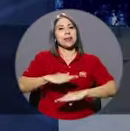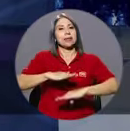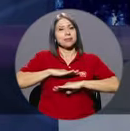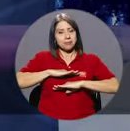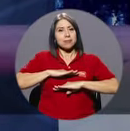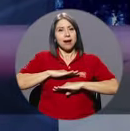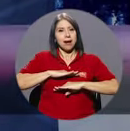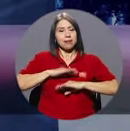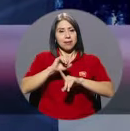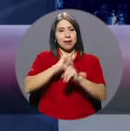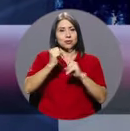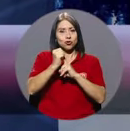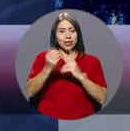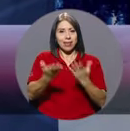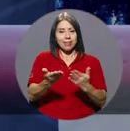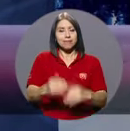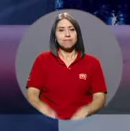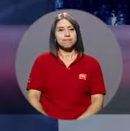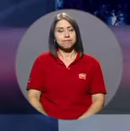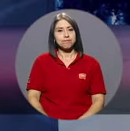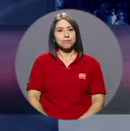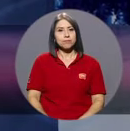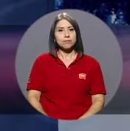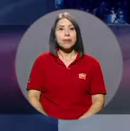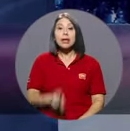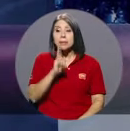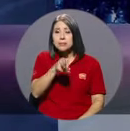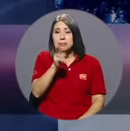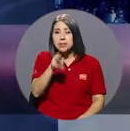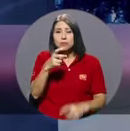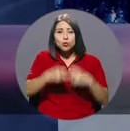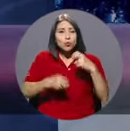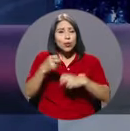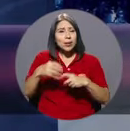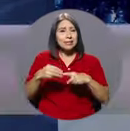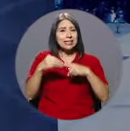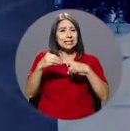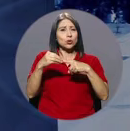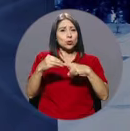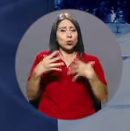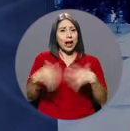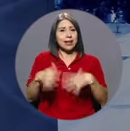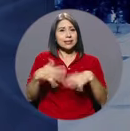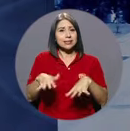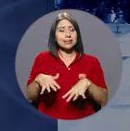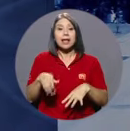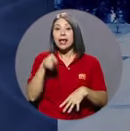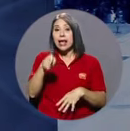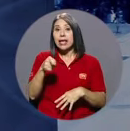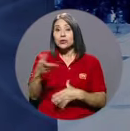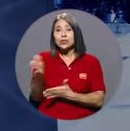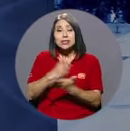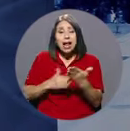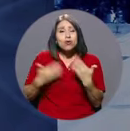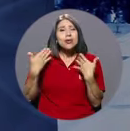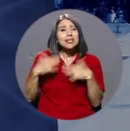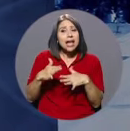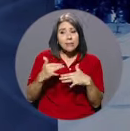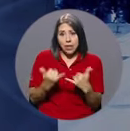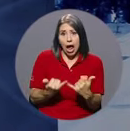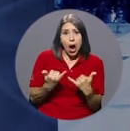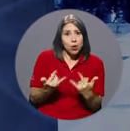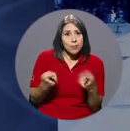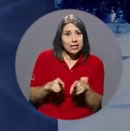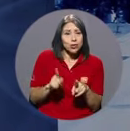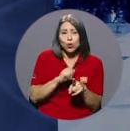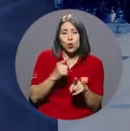bienestar de la sociedad. Los mismos problemas estructurales también, que es algo que viene arrastrándose no de ahora,